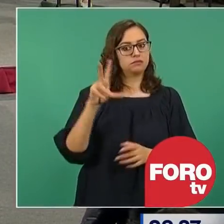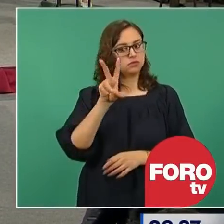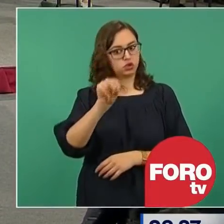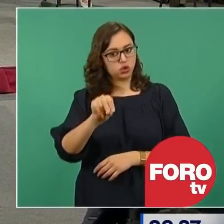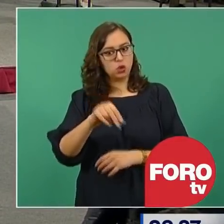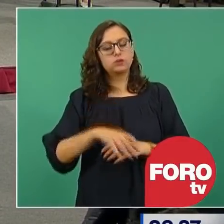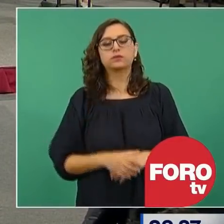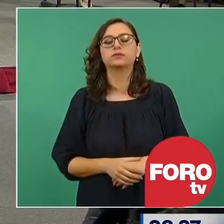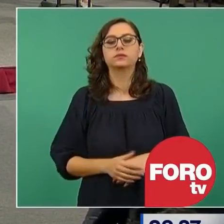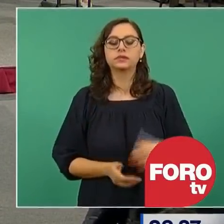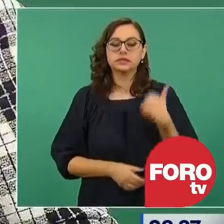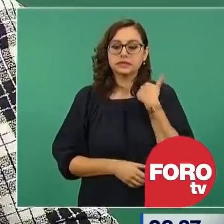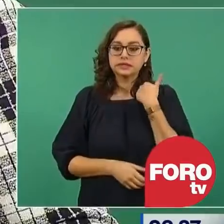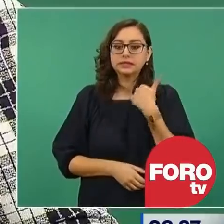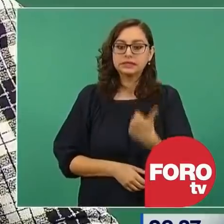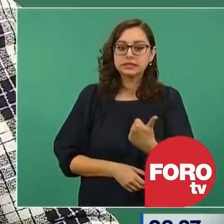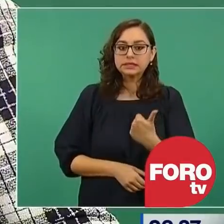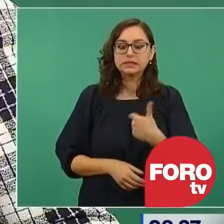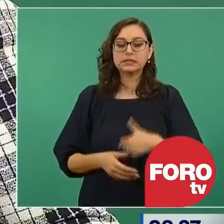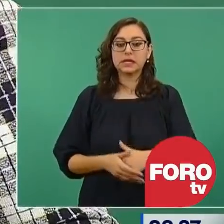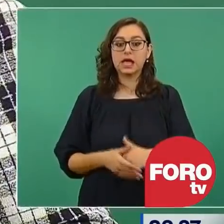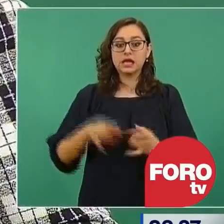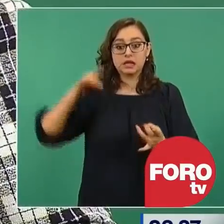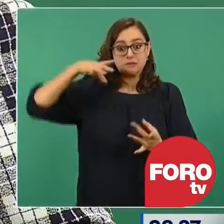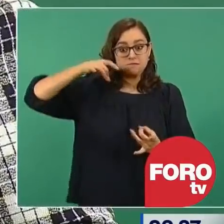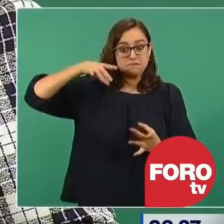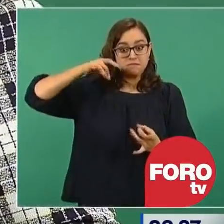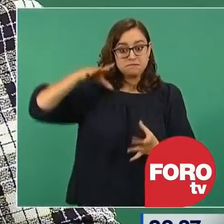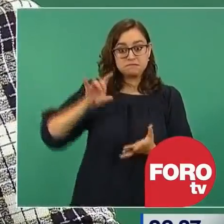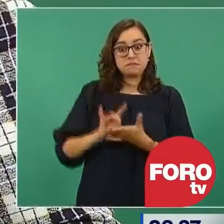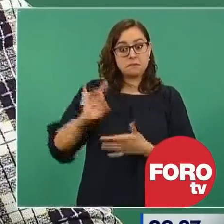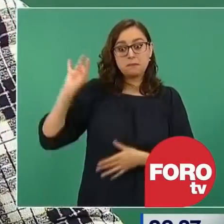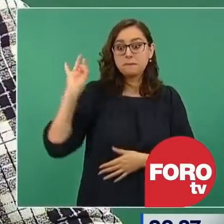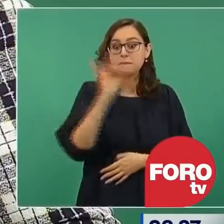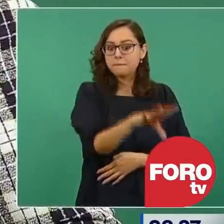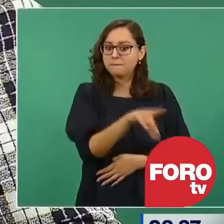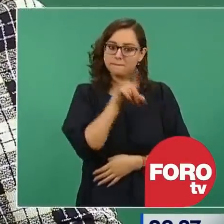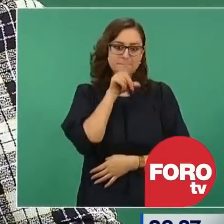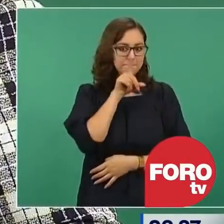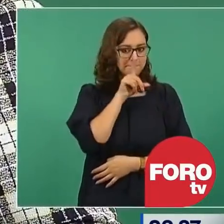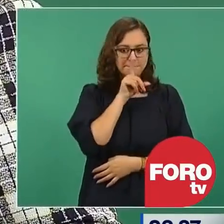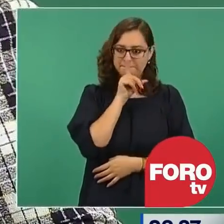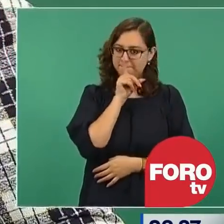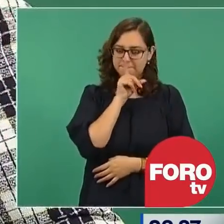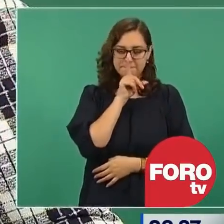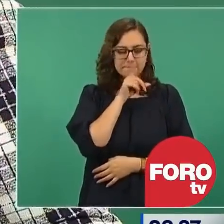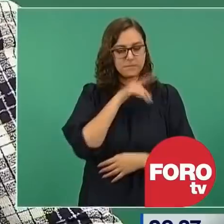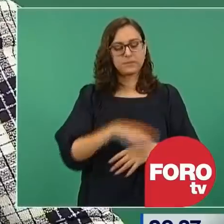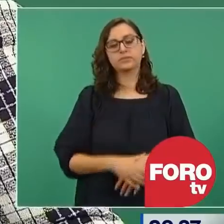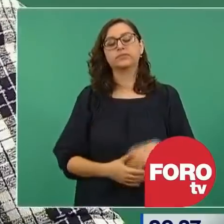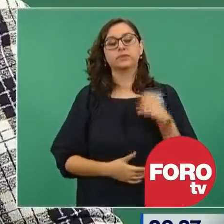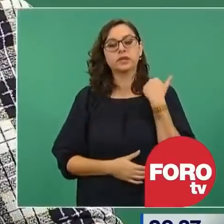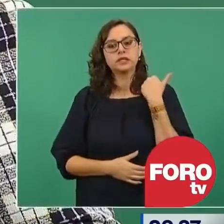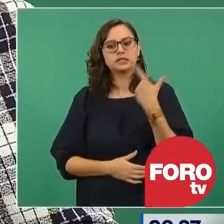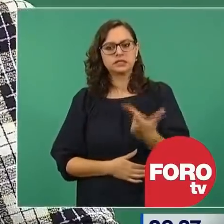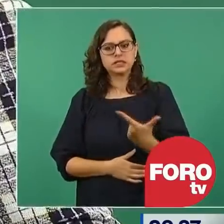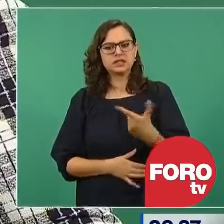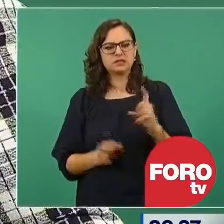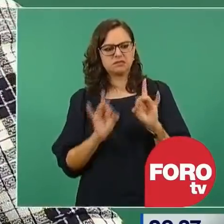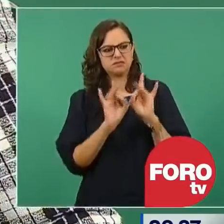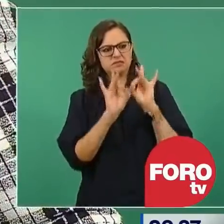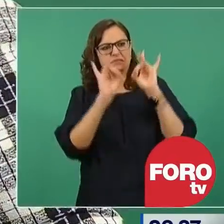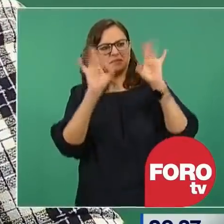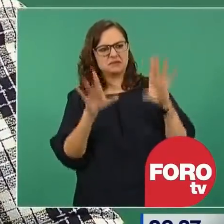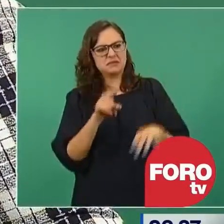no compartir ubicación 7 reportar a aquellas cuentas